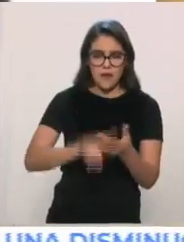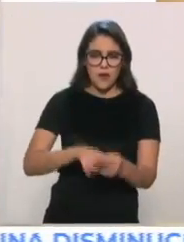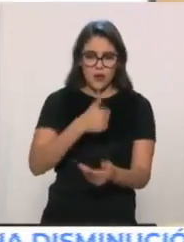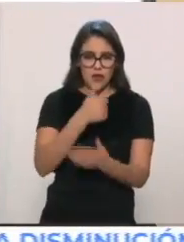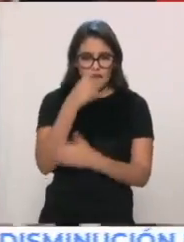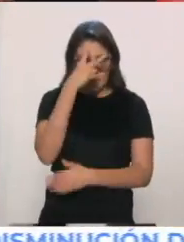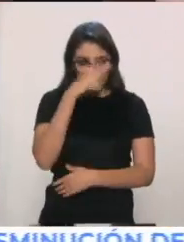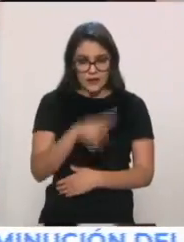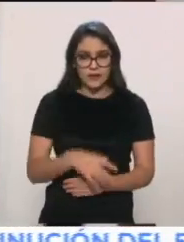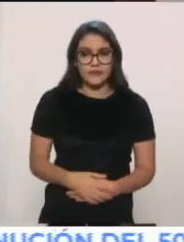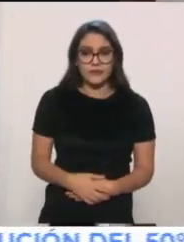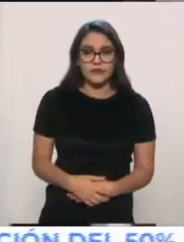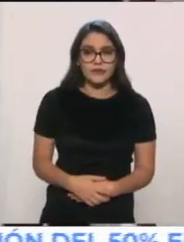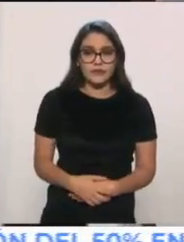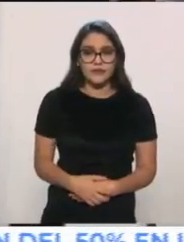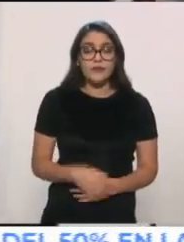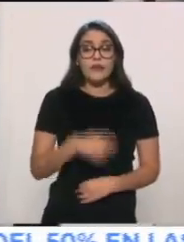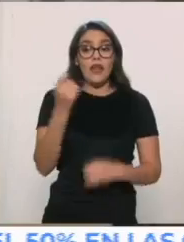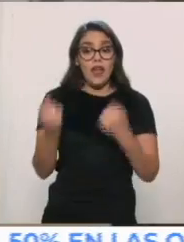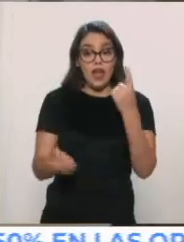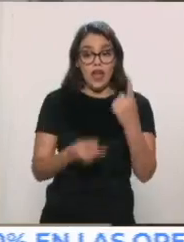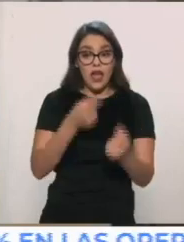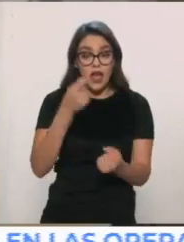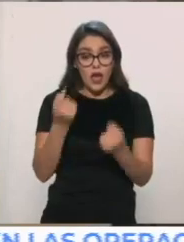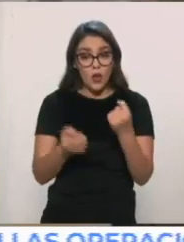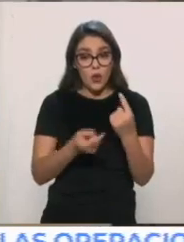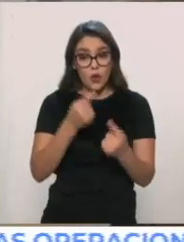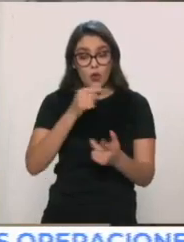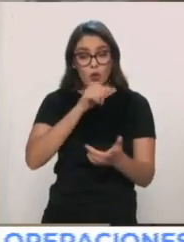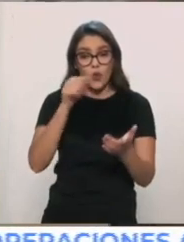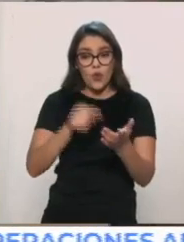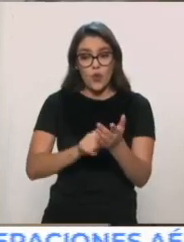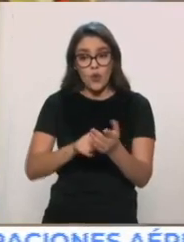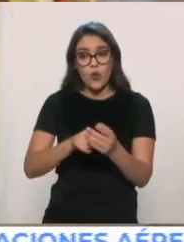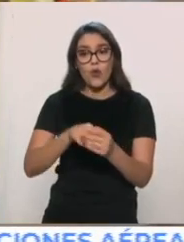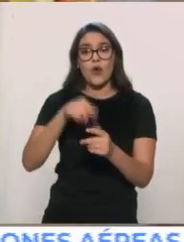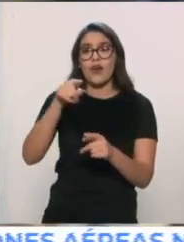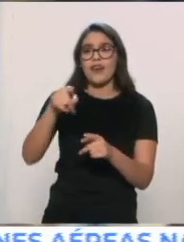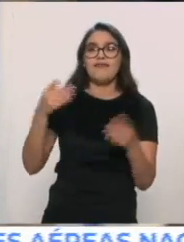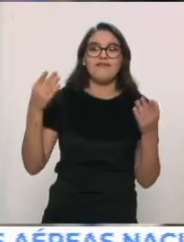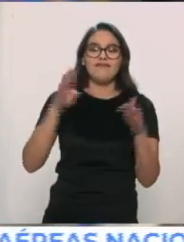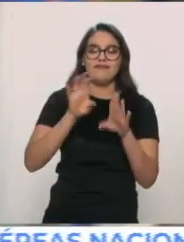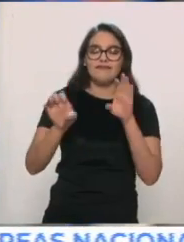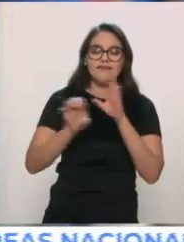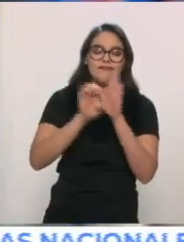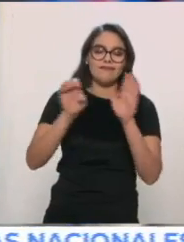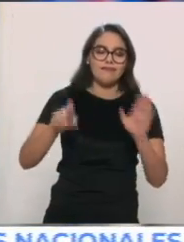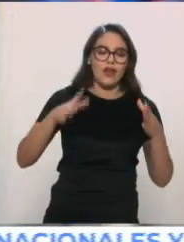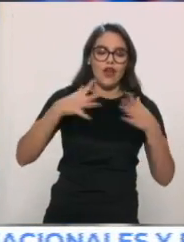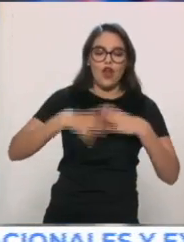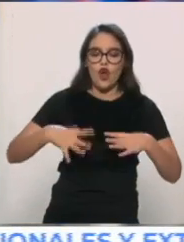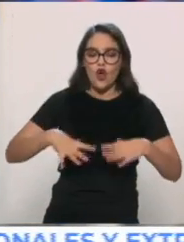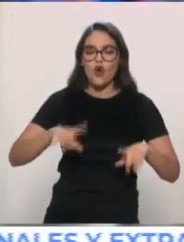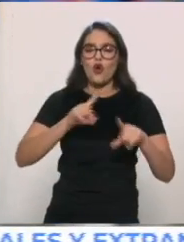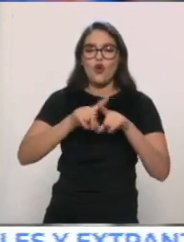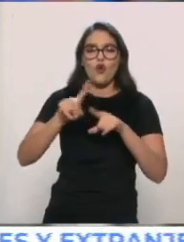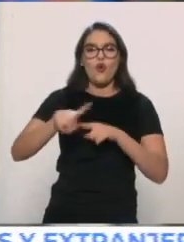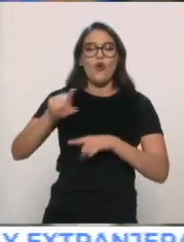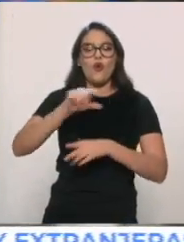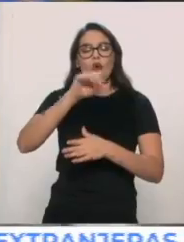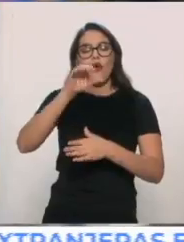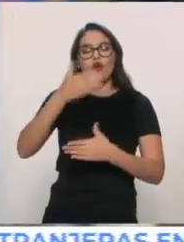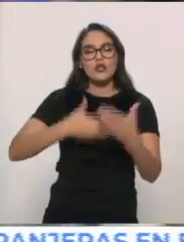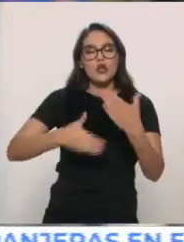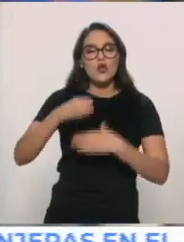cierre de centros departamentales y comerciales con giros diferentes a fármacos o alimentos. Las tiendas de autoservicio que permanezcan